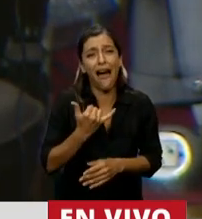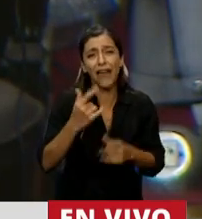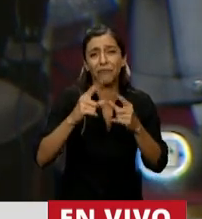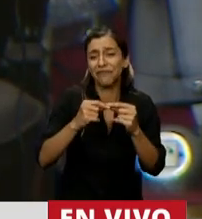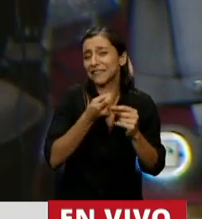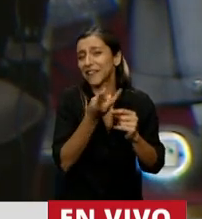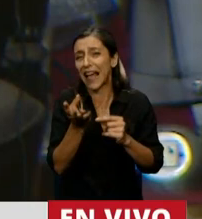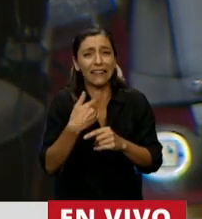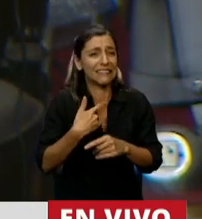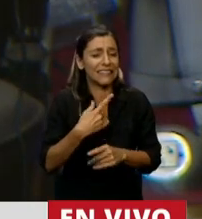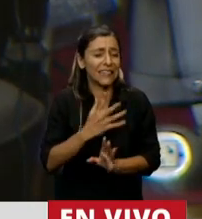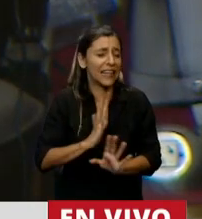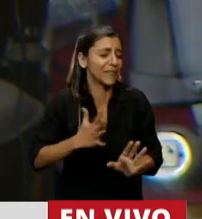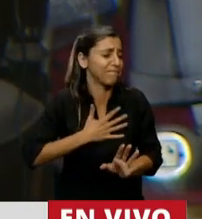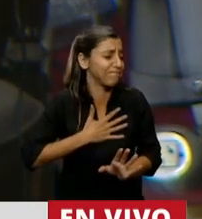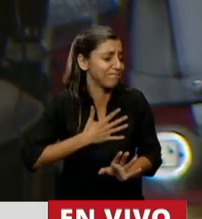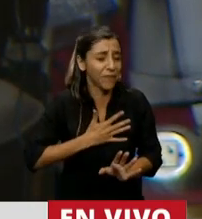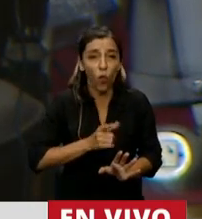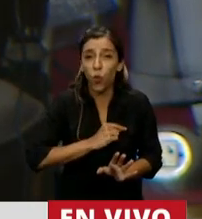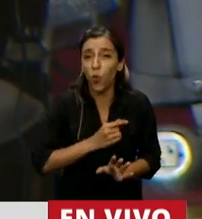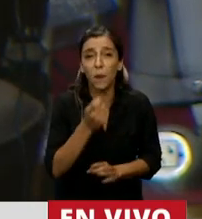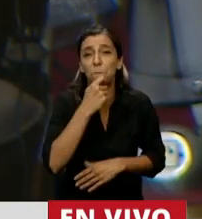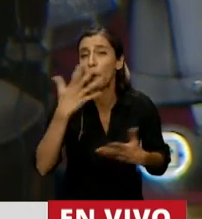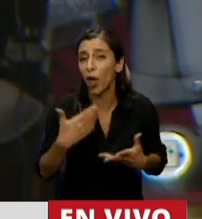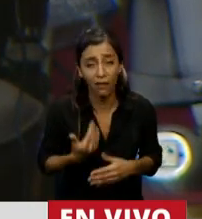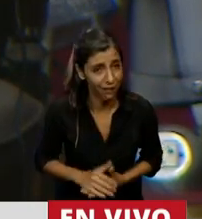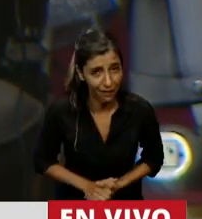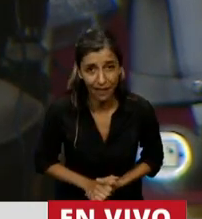como por ejemplo estar